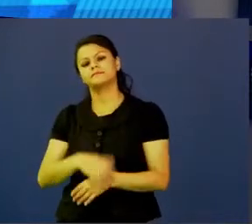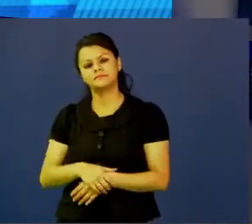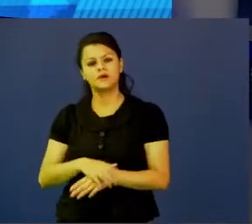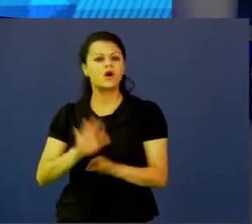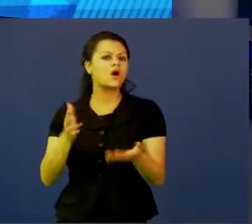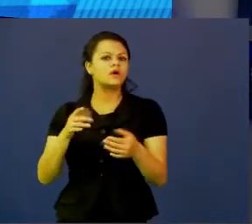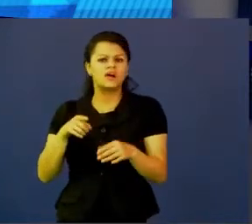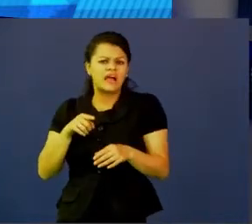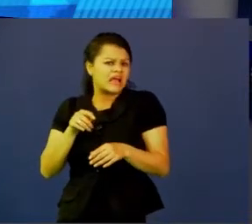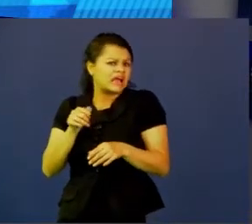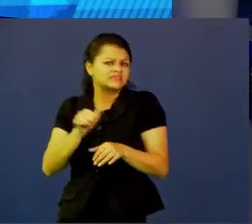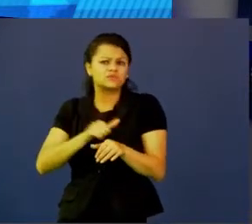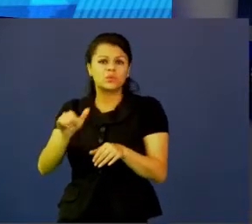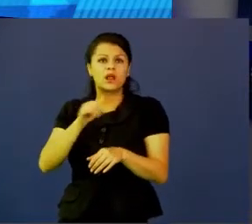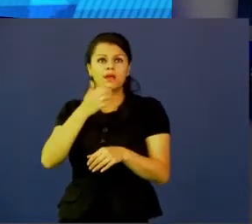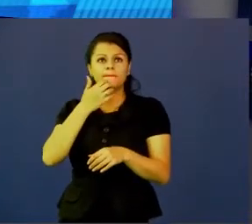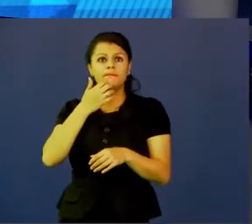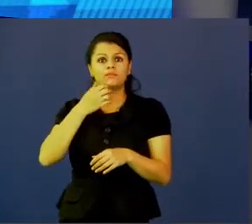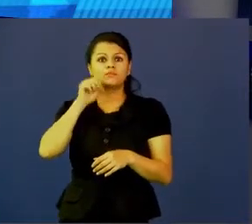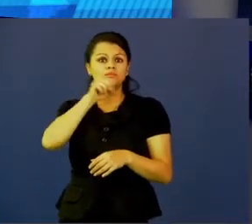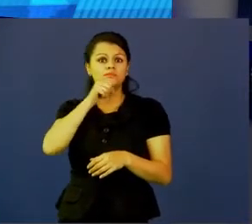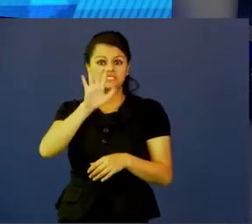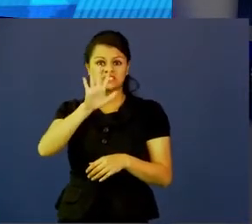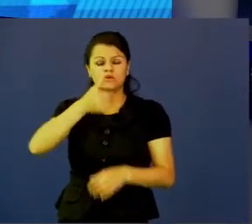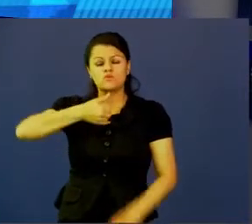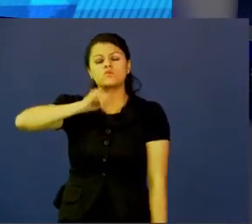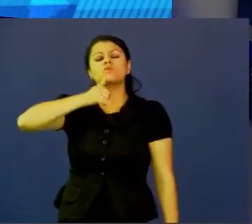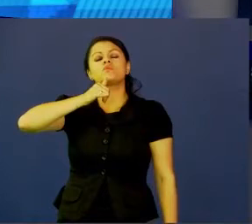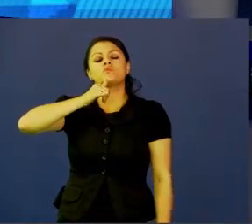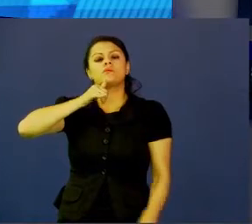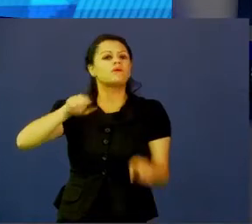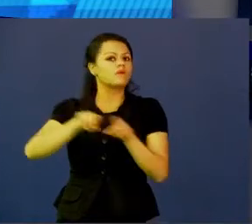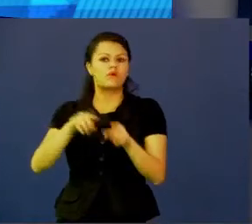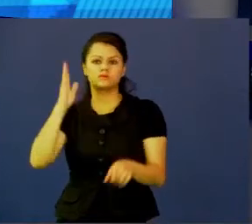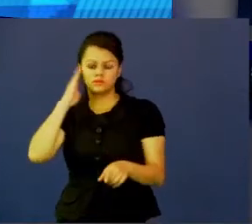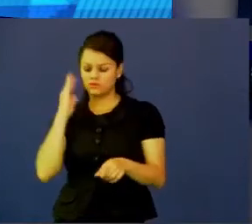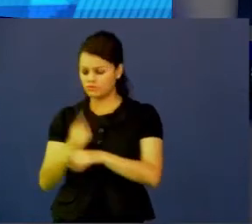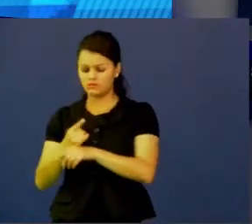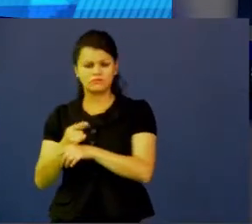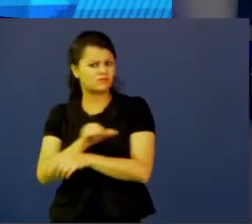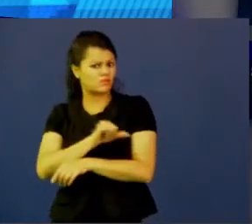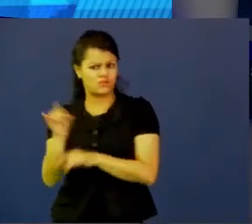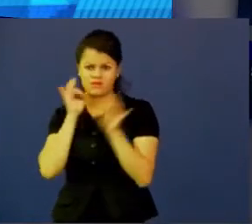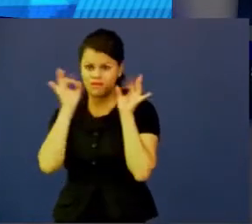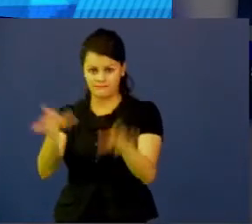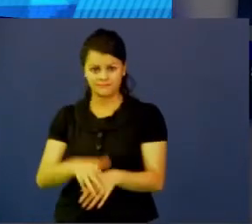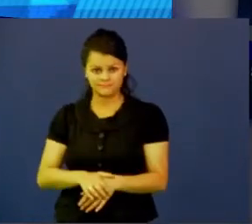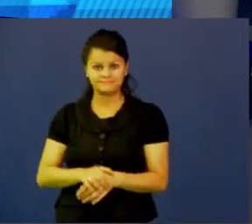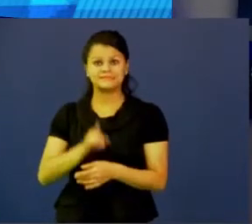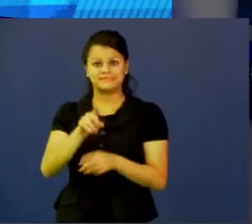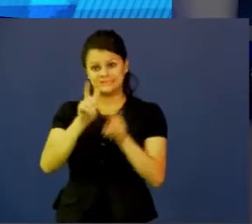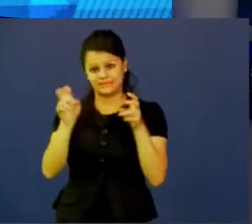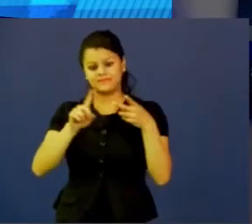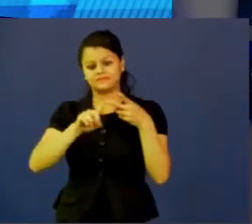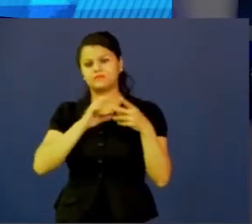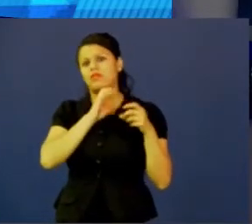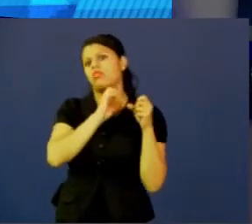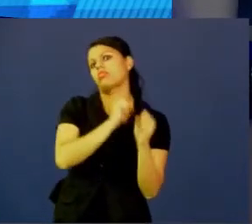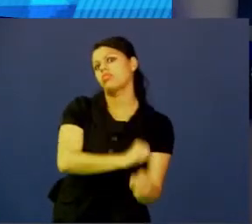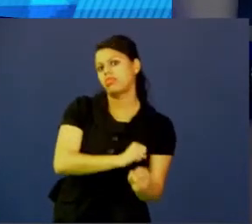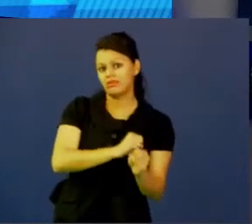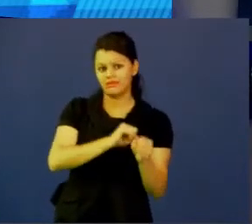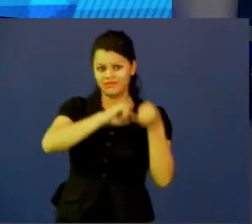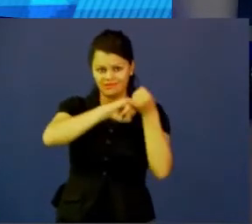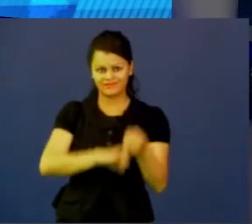tomado 5 cervezas. Entonces, el tema de la ciberdependencia es otro capítulo que queríamos pues, señalar hoy en términos